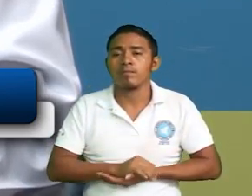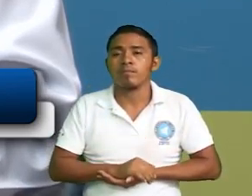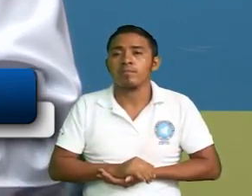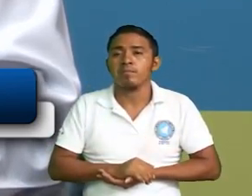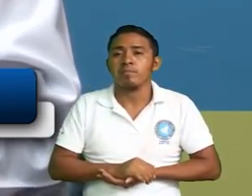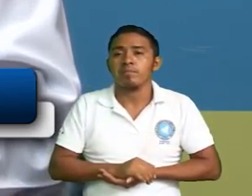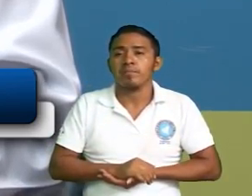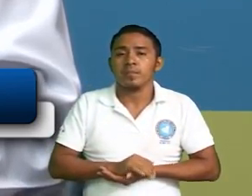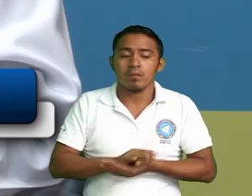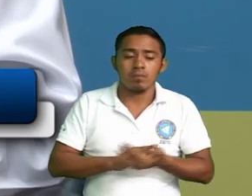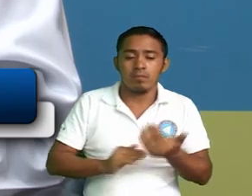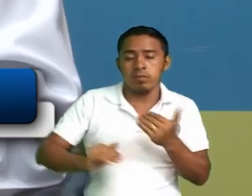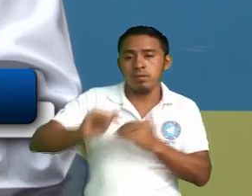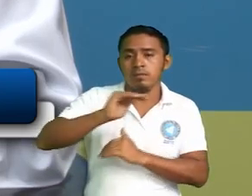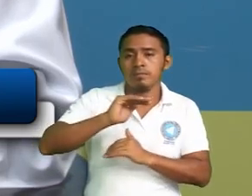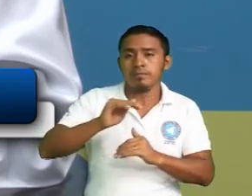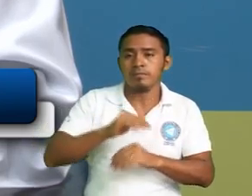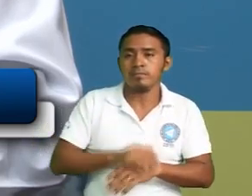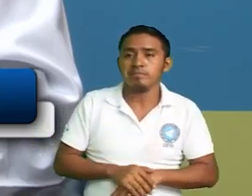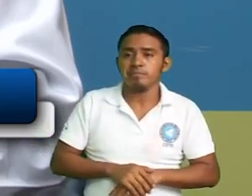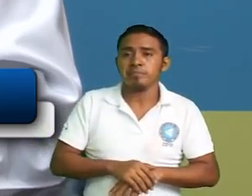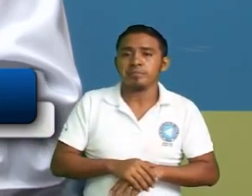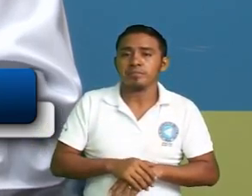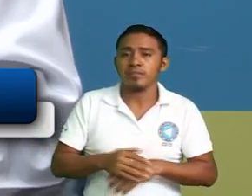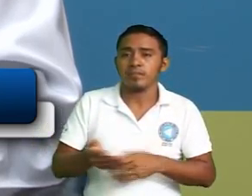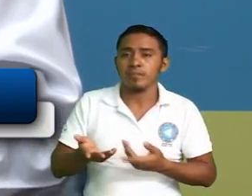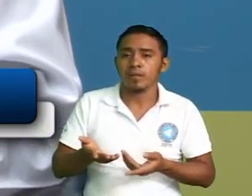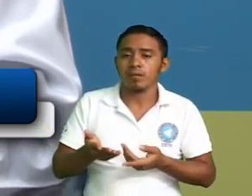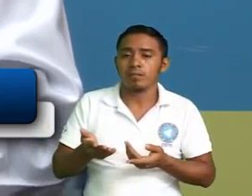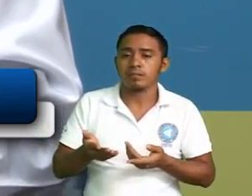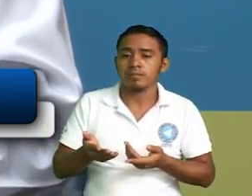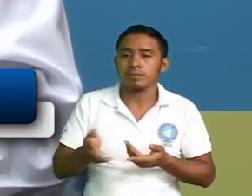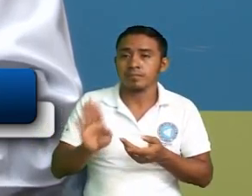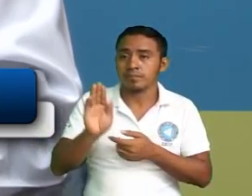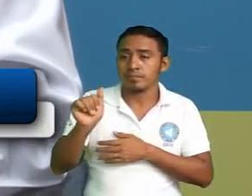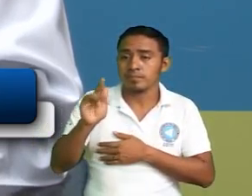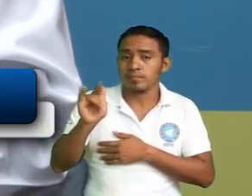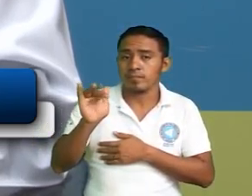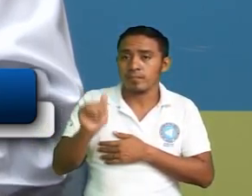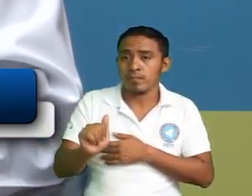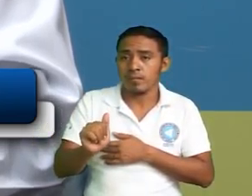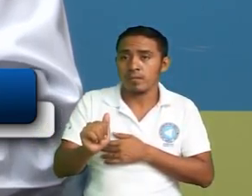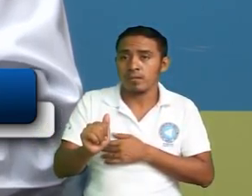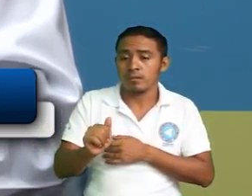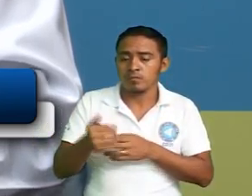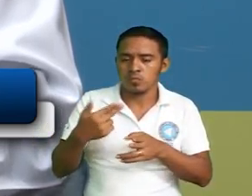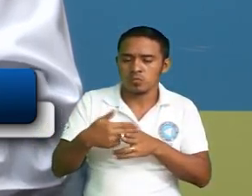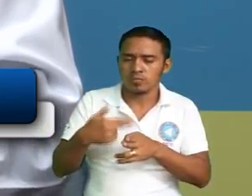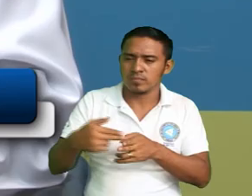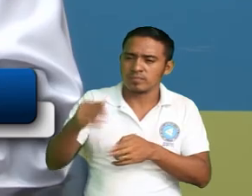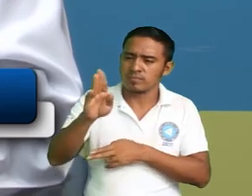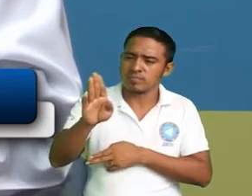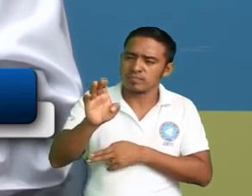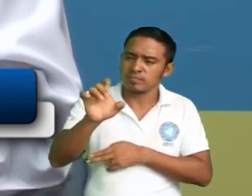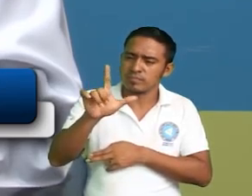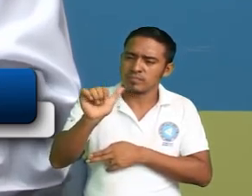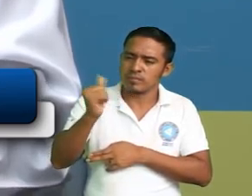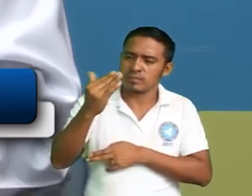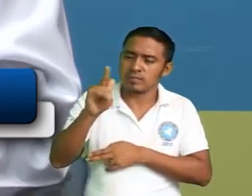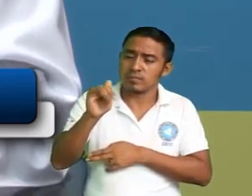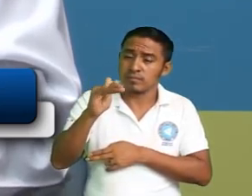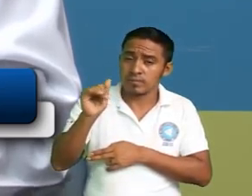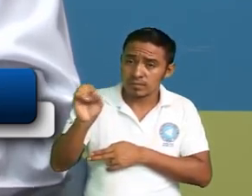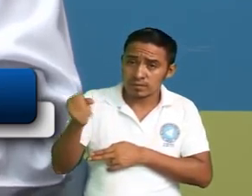darle más que todo a bacterias que son productoras de belactamasa. ¿Ves? Entonces,